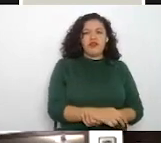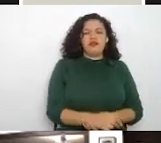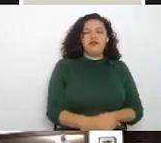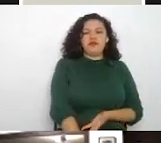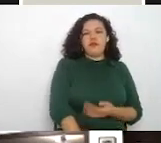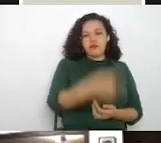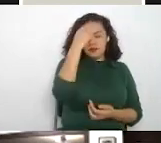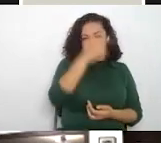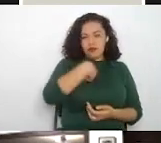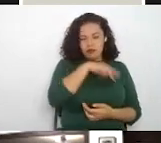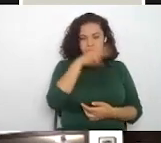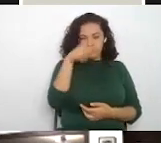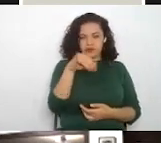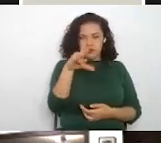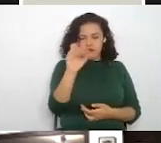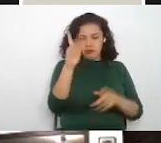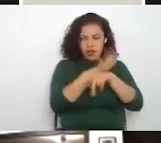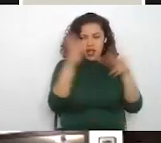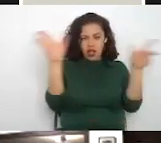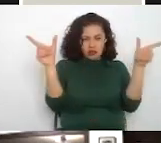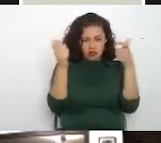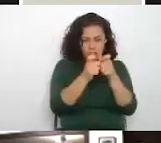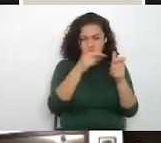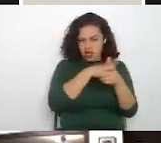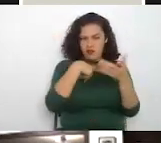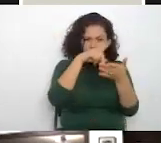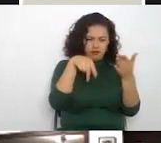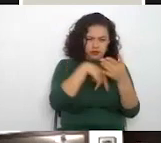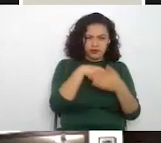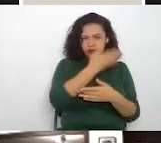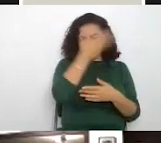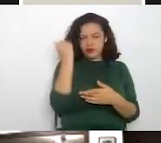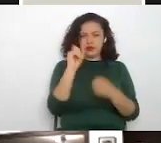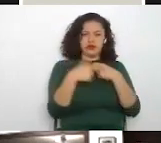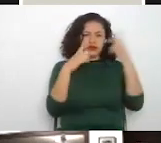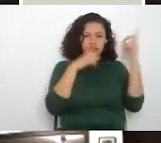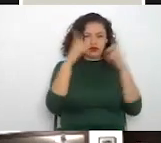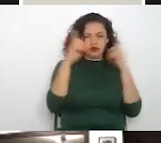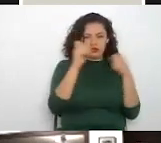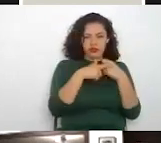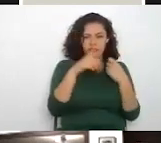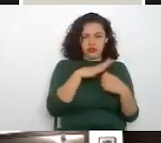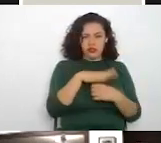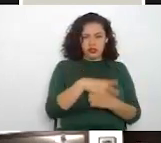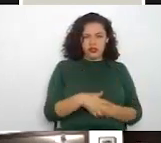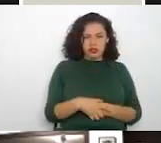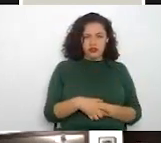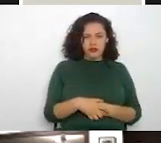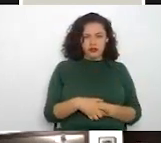esbelto nuestro manual, tendrán que ser eliminados. No sé si hay alguna duda al respecto.